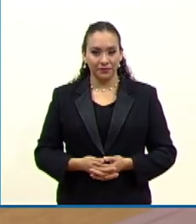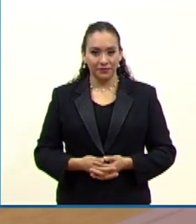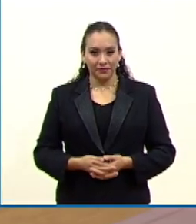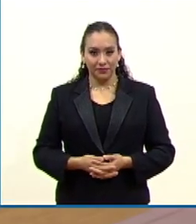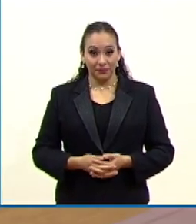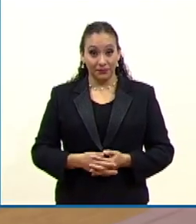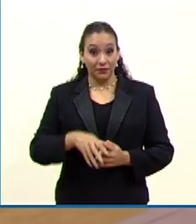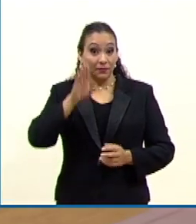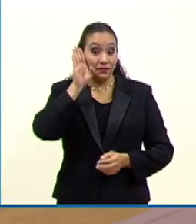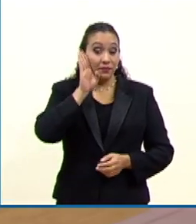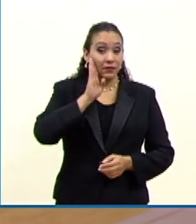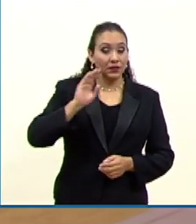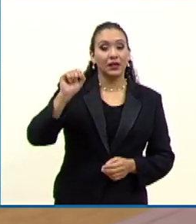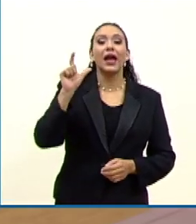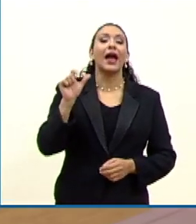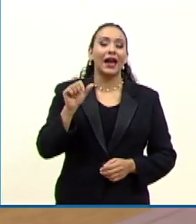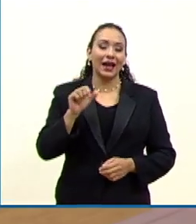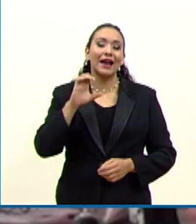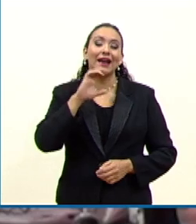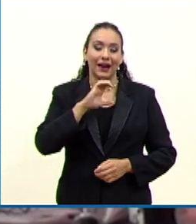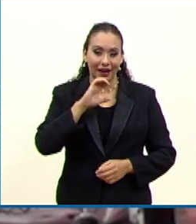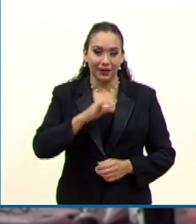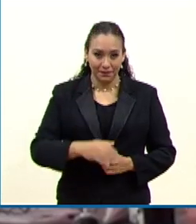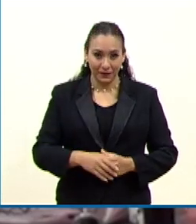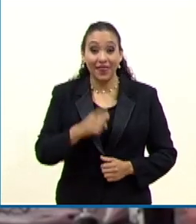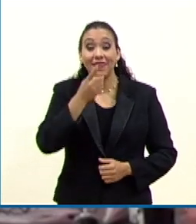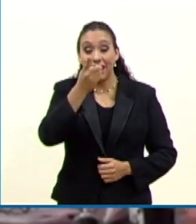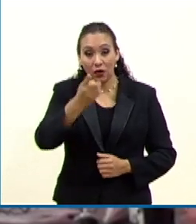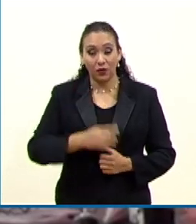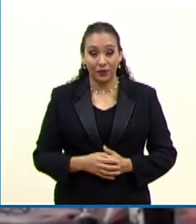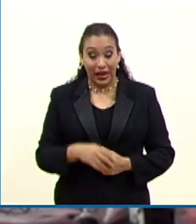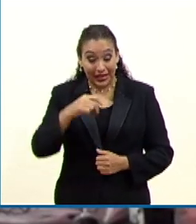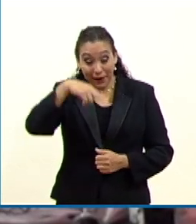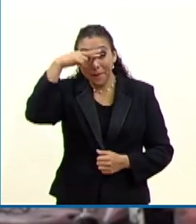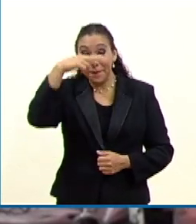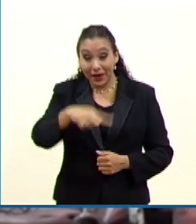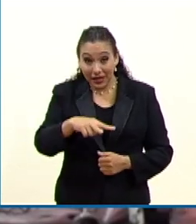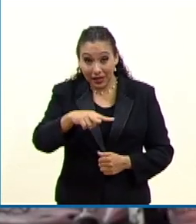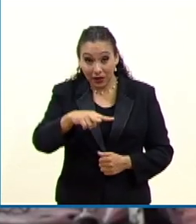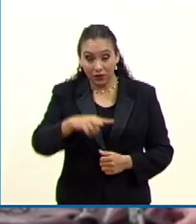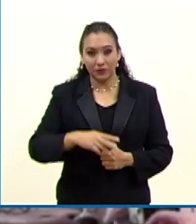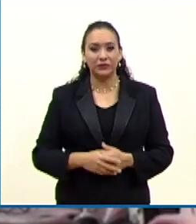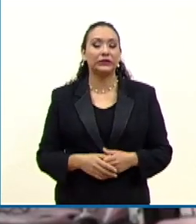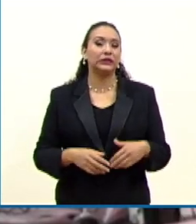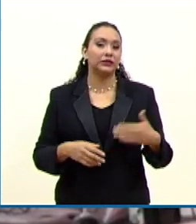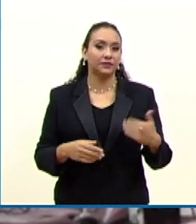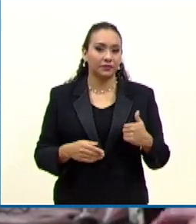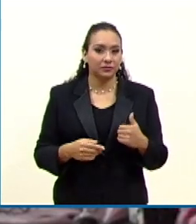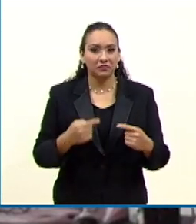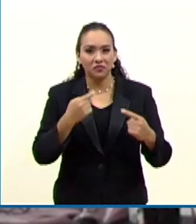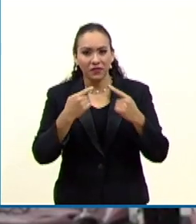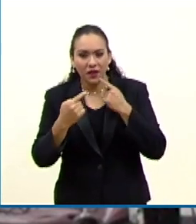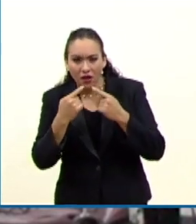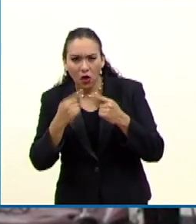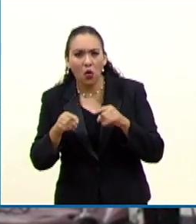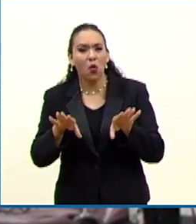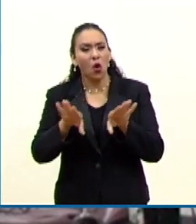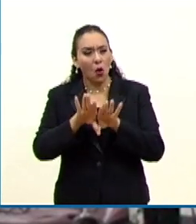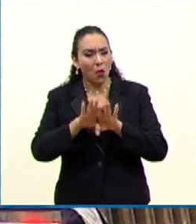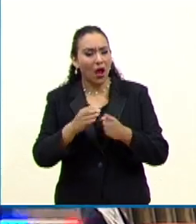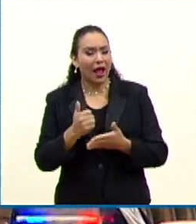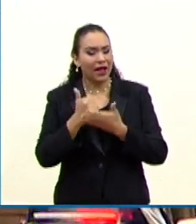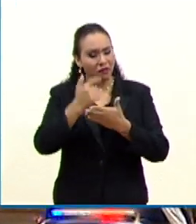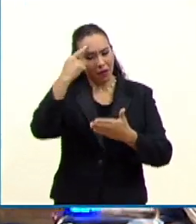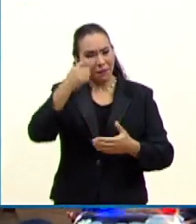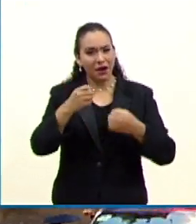Y el ministro Juan Luis González Alcántara Carrancá lamentó que en México la discusión haya pasado de formas de fortalecer a la